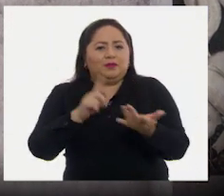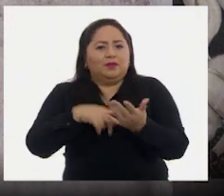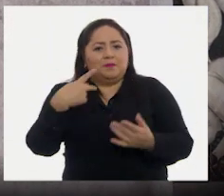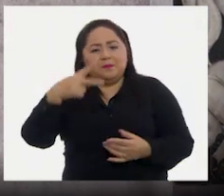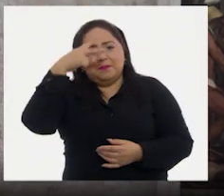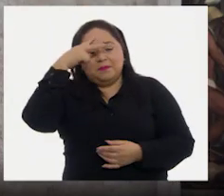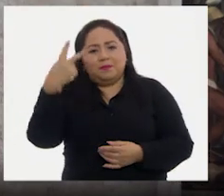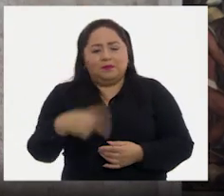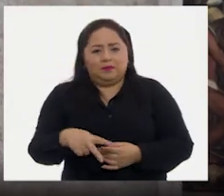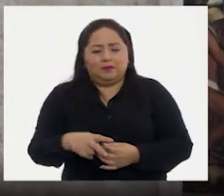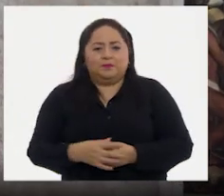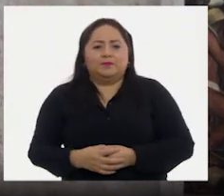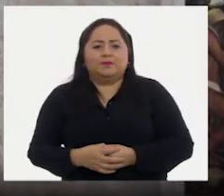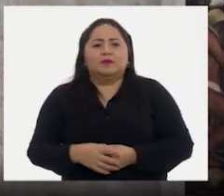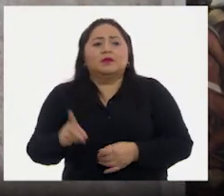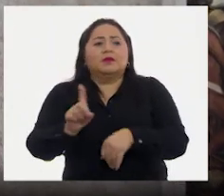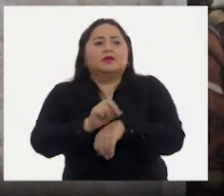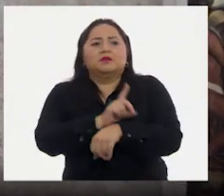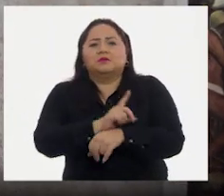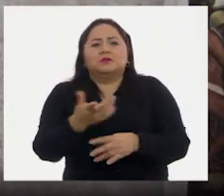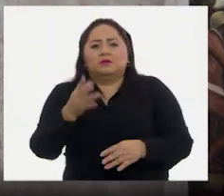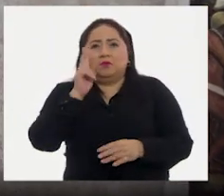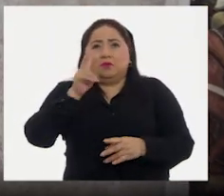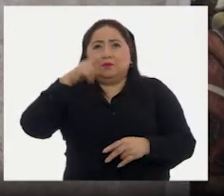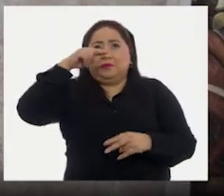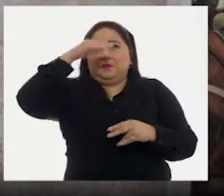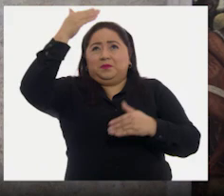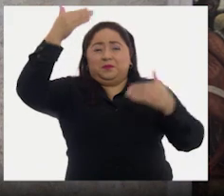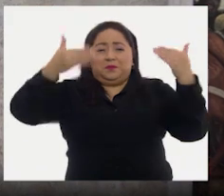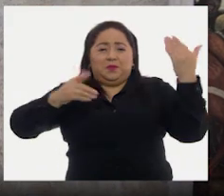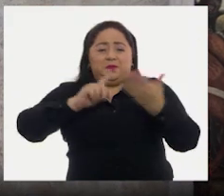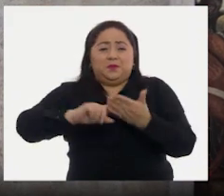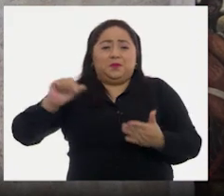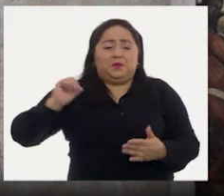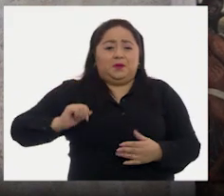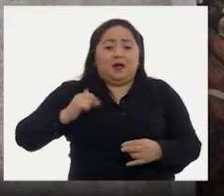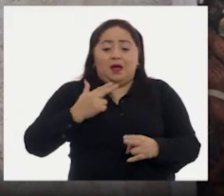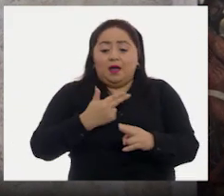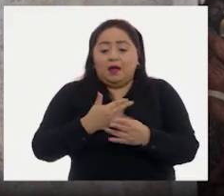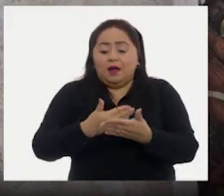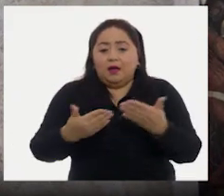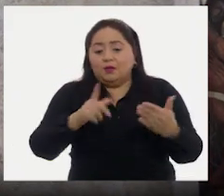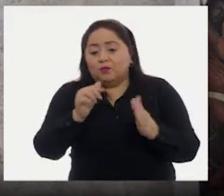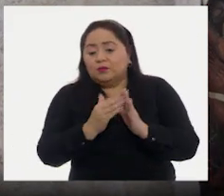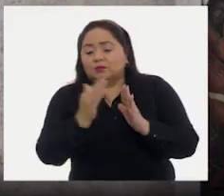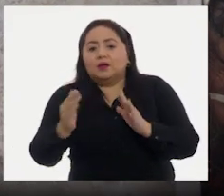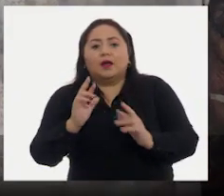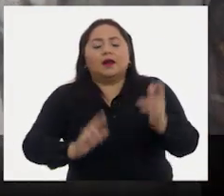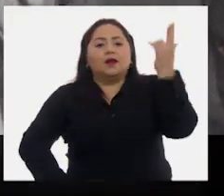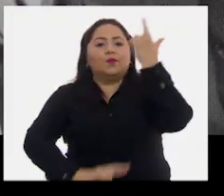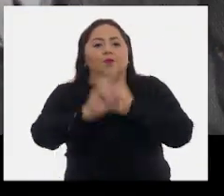mexicana, ¿no? Está desde, digamos, el mundo prehispánico al mundo de la revolución.